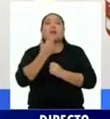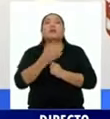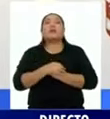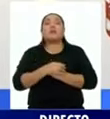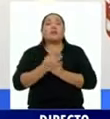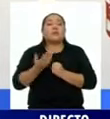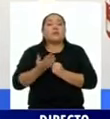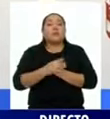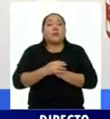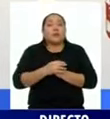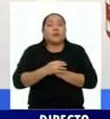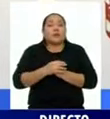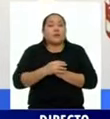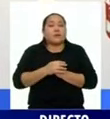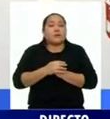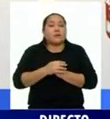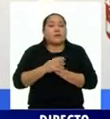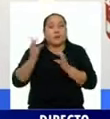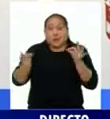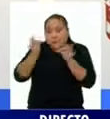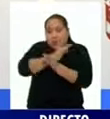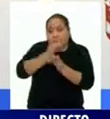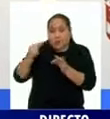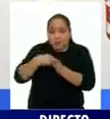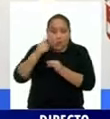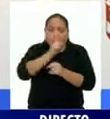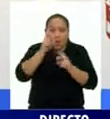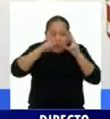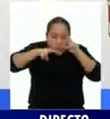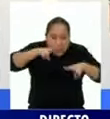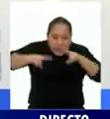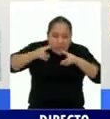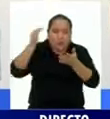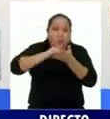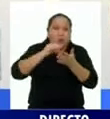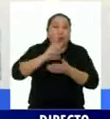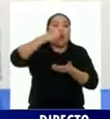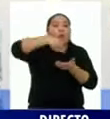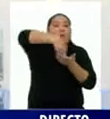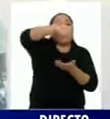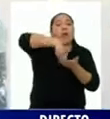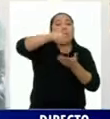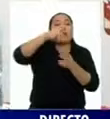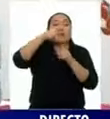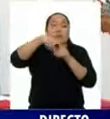tendrá que ir observándolas o mandándolas al Tribunal Constitucional.